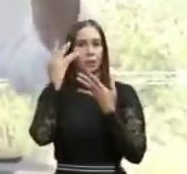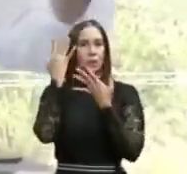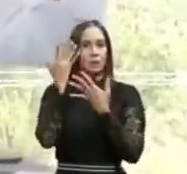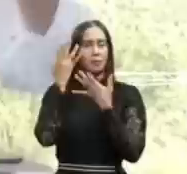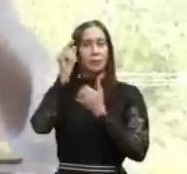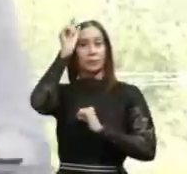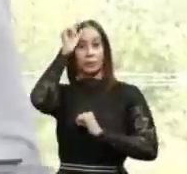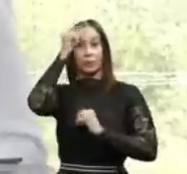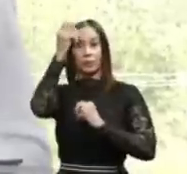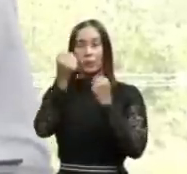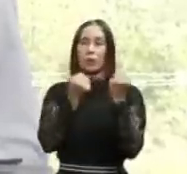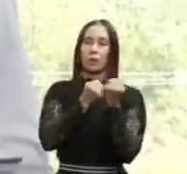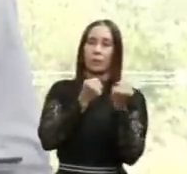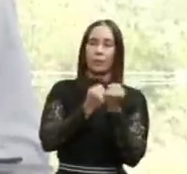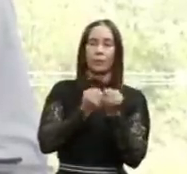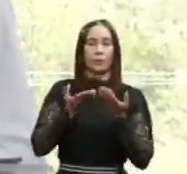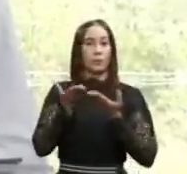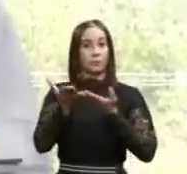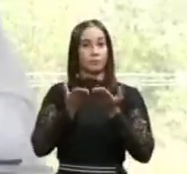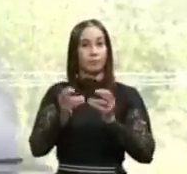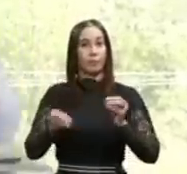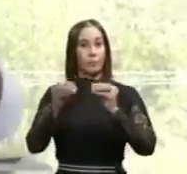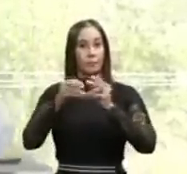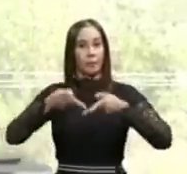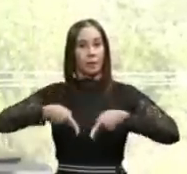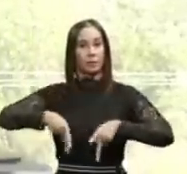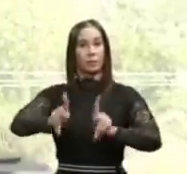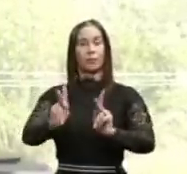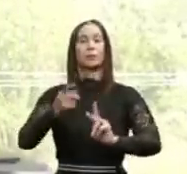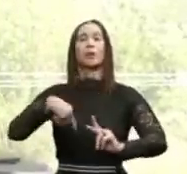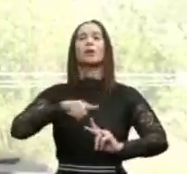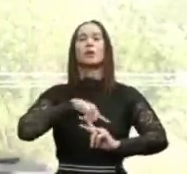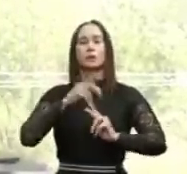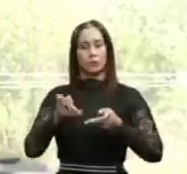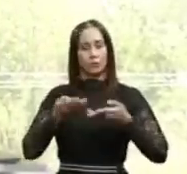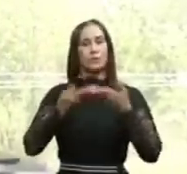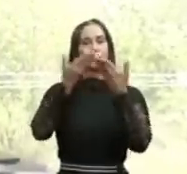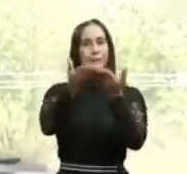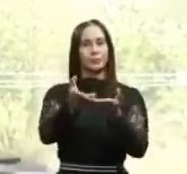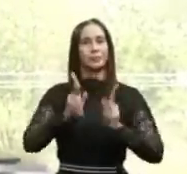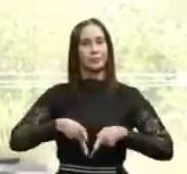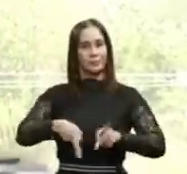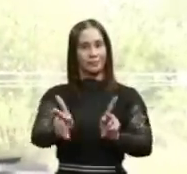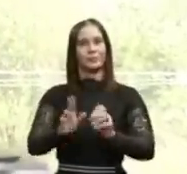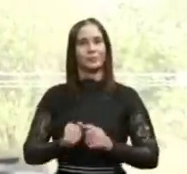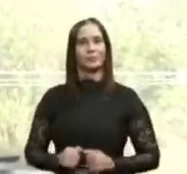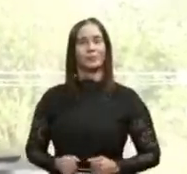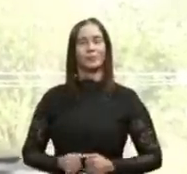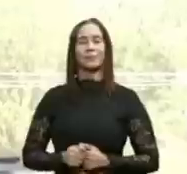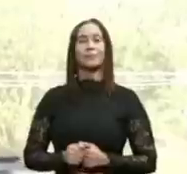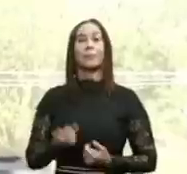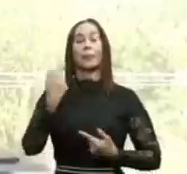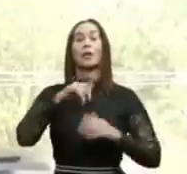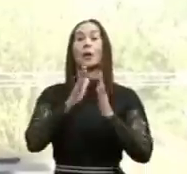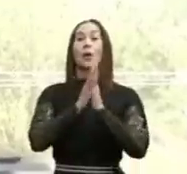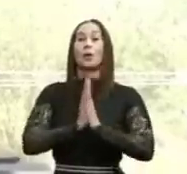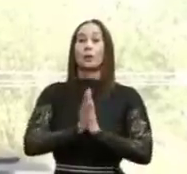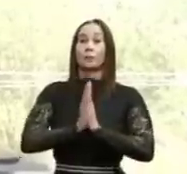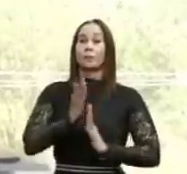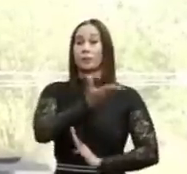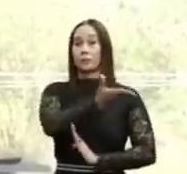y un gobierno que le brinde oportunidad, y nosotros le estamos dando esa oportunidad. Y por eso les pido